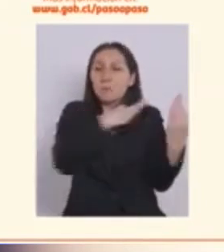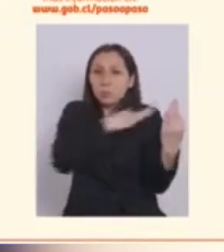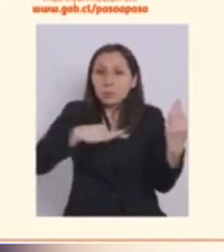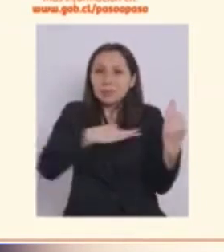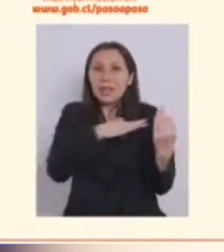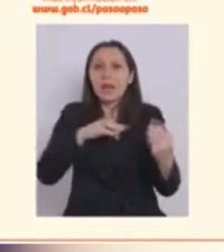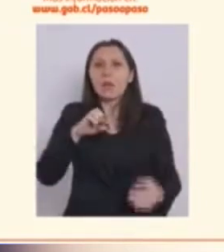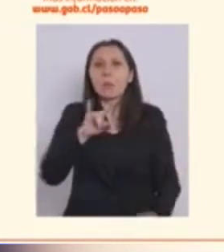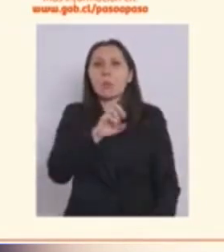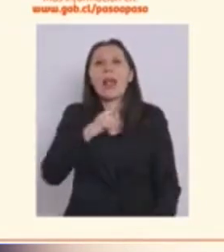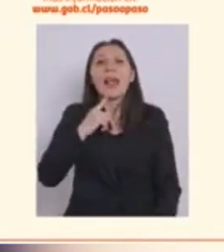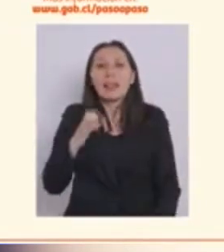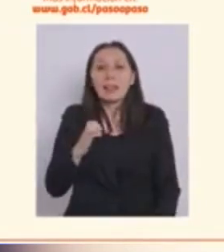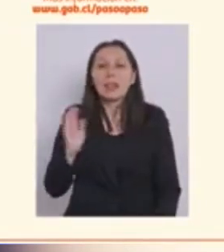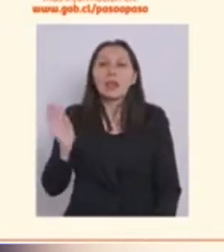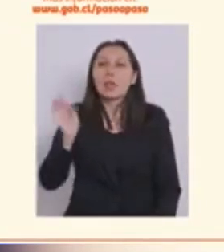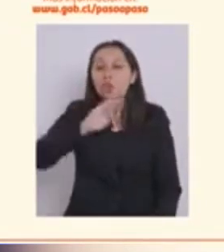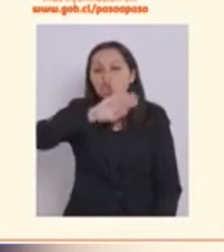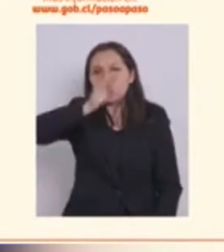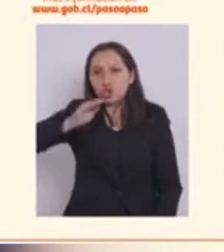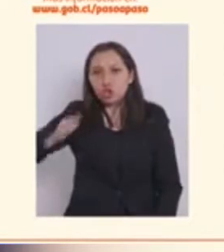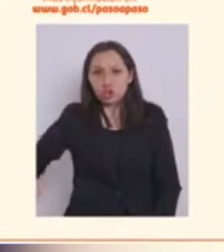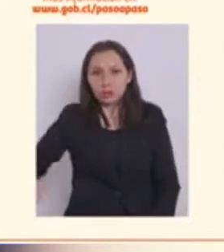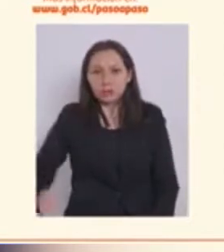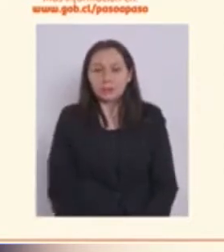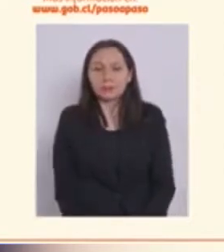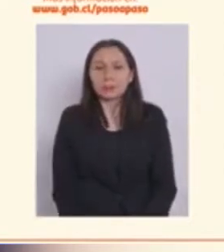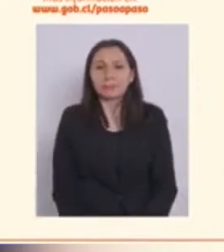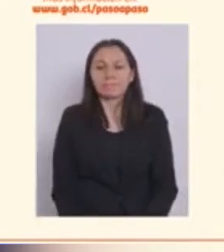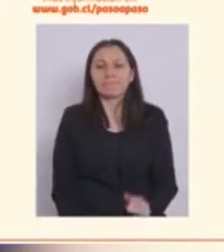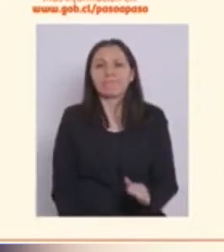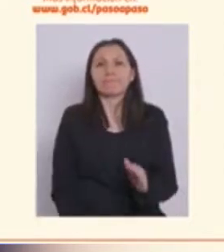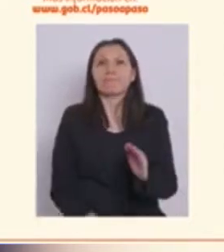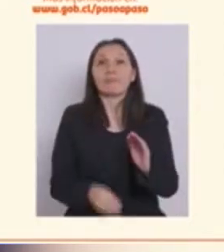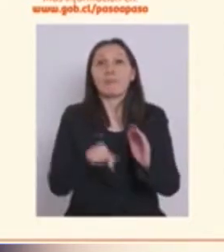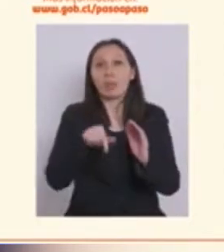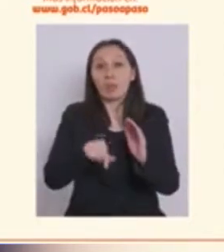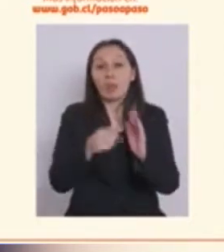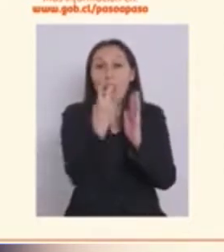Llanquihue, Frutillar, Purranque y Chonchi.